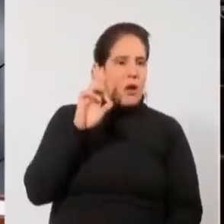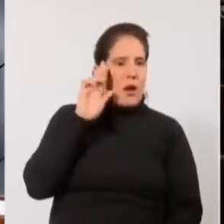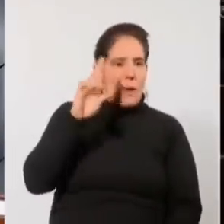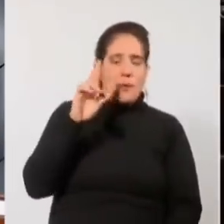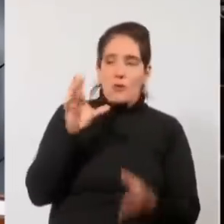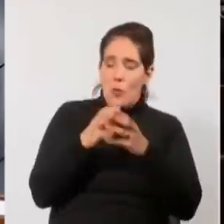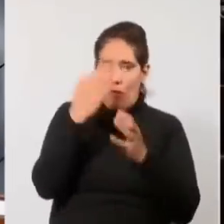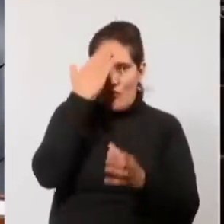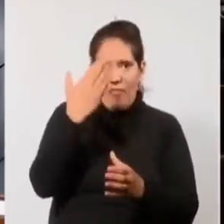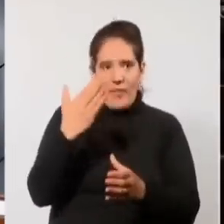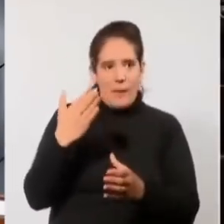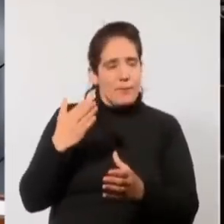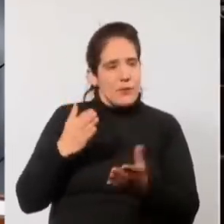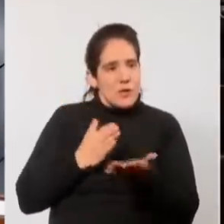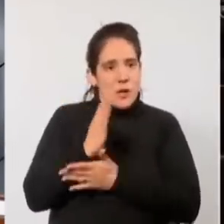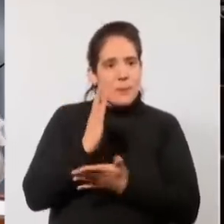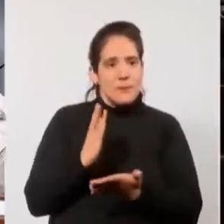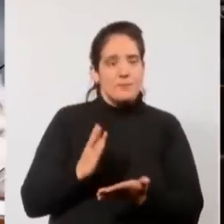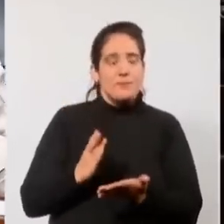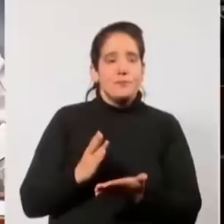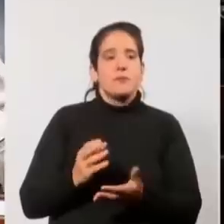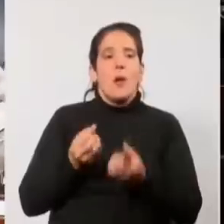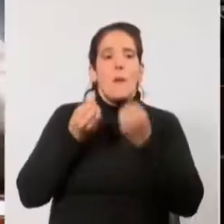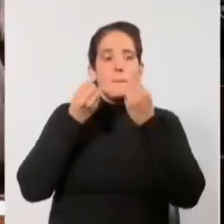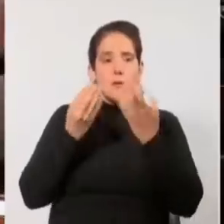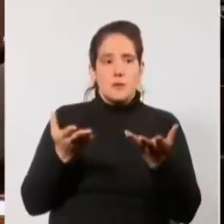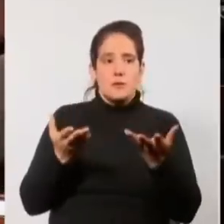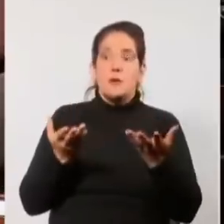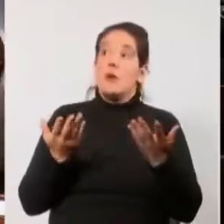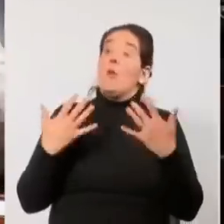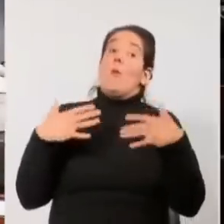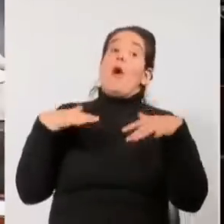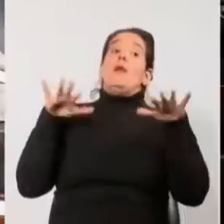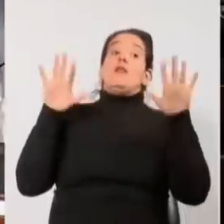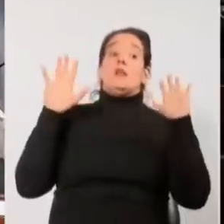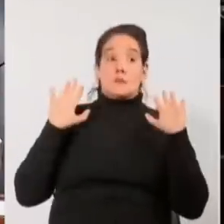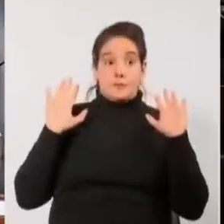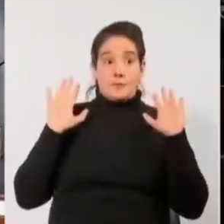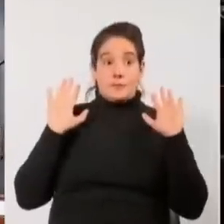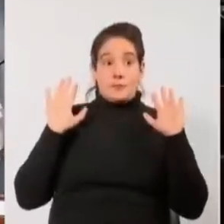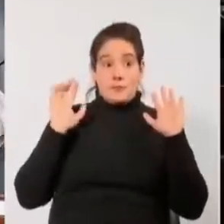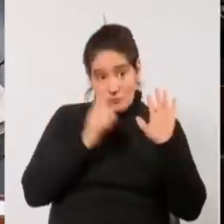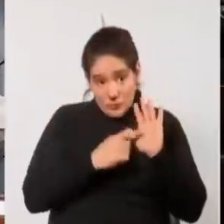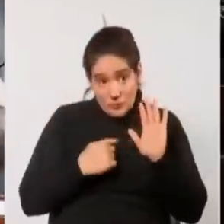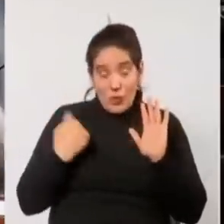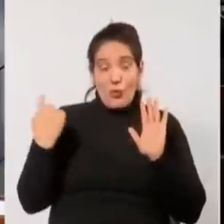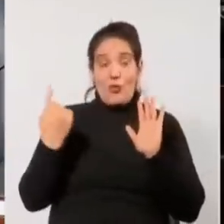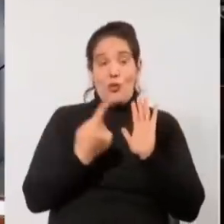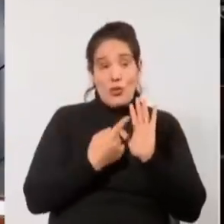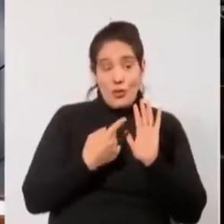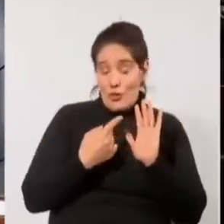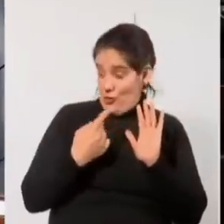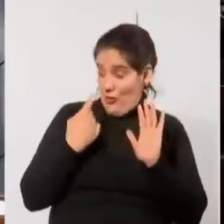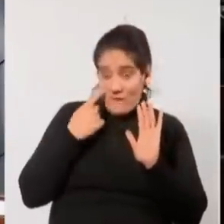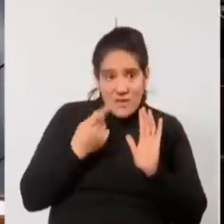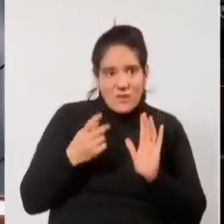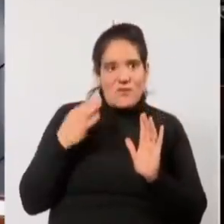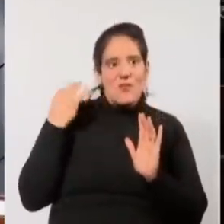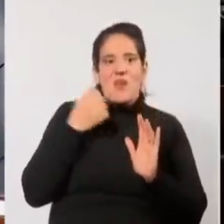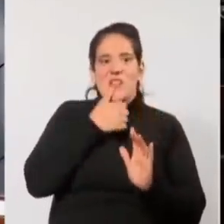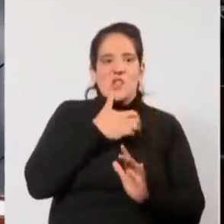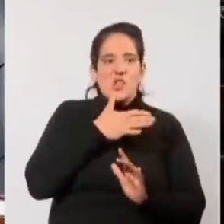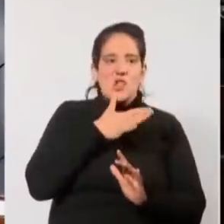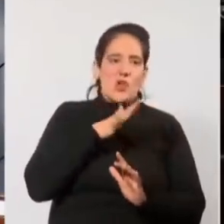fuerza política como el Frente Amplio. Y por lo tanto, porque entonces nosotros vivimos en la historia del Uruguay